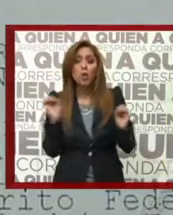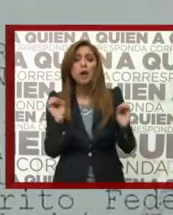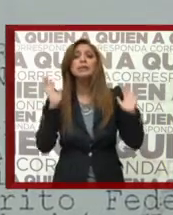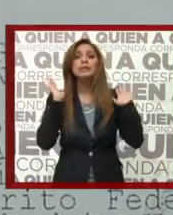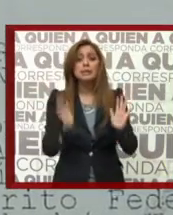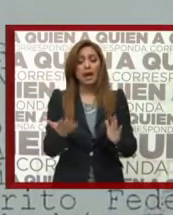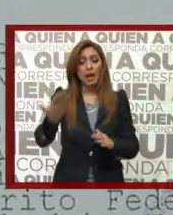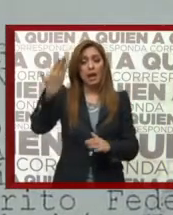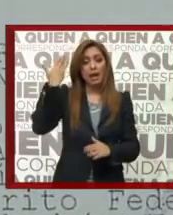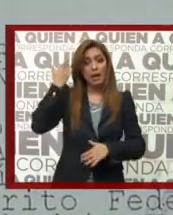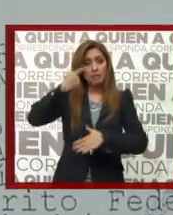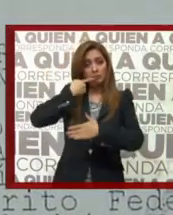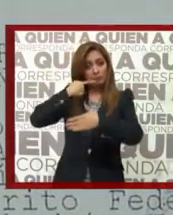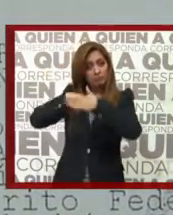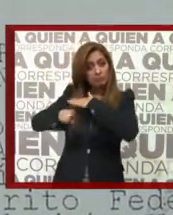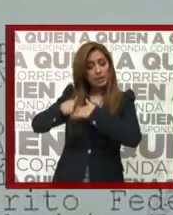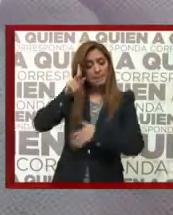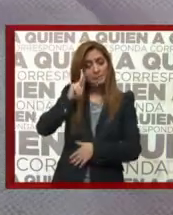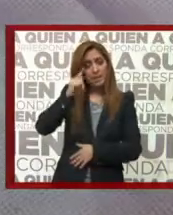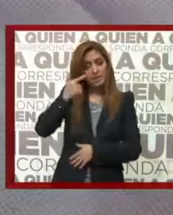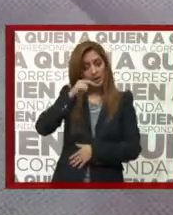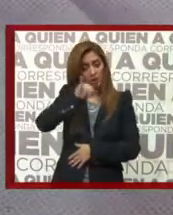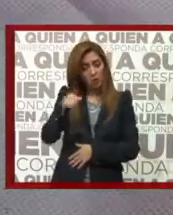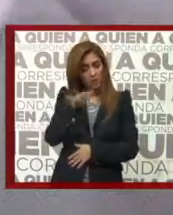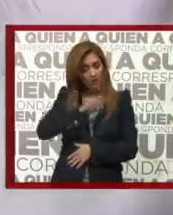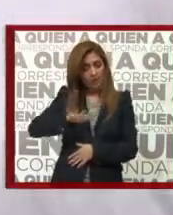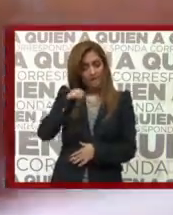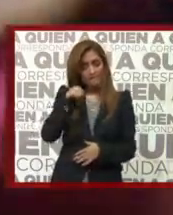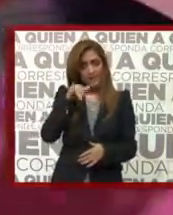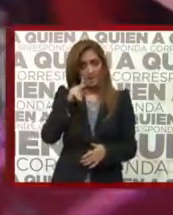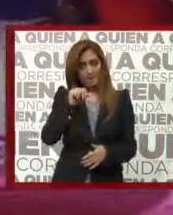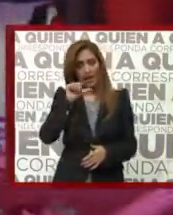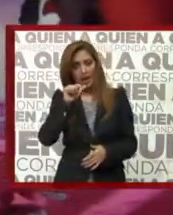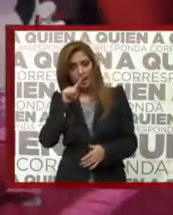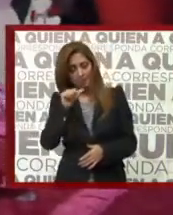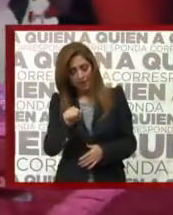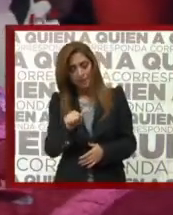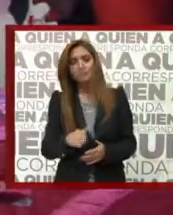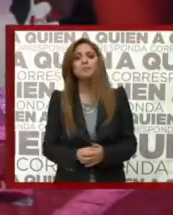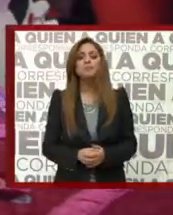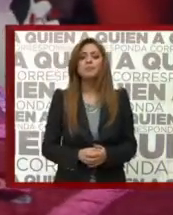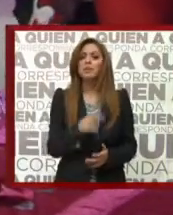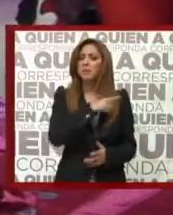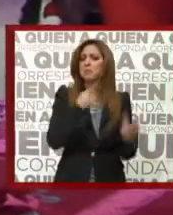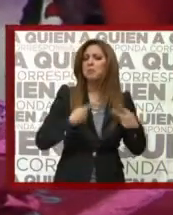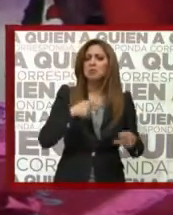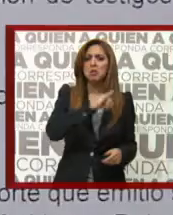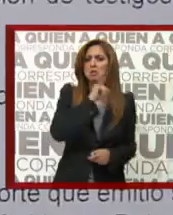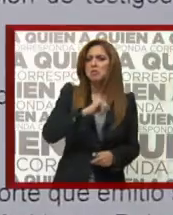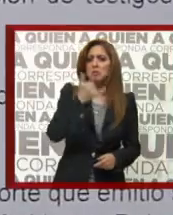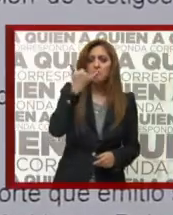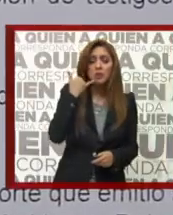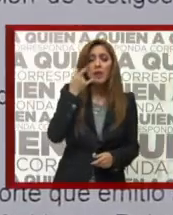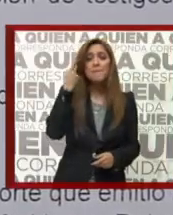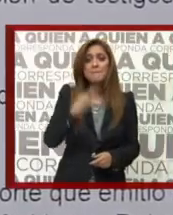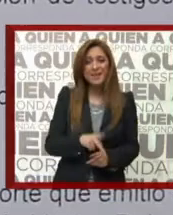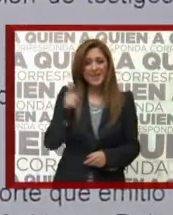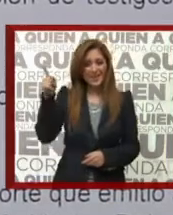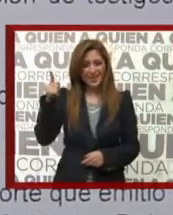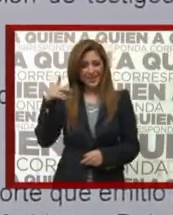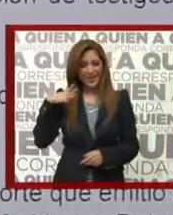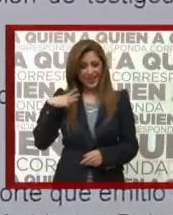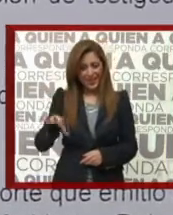una denuncia ante el Ministerio Público de Milpa Alta. Pues jamás se comunicaron conmigo. Nos platica que el gerente general de la